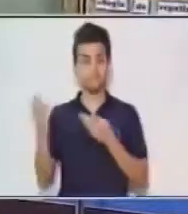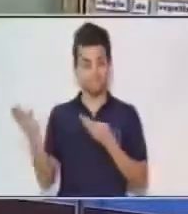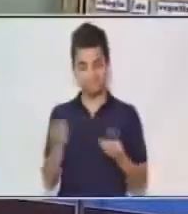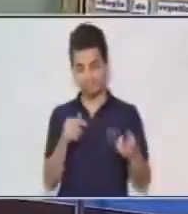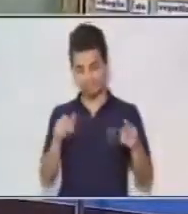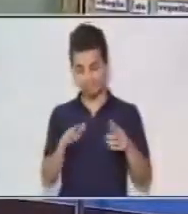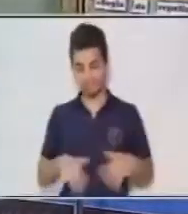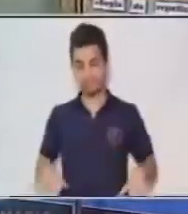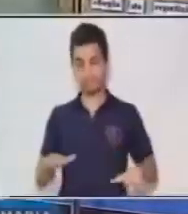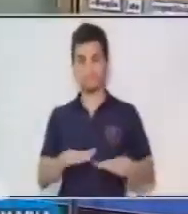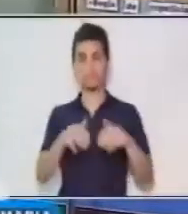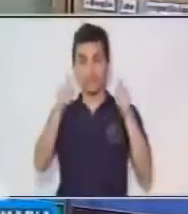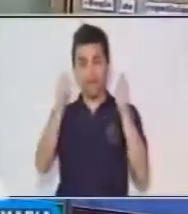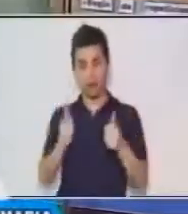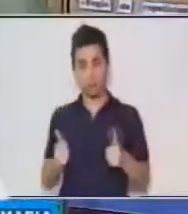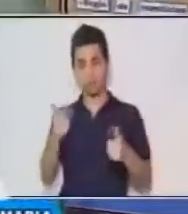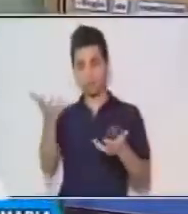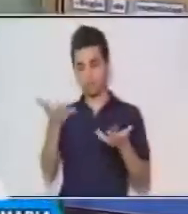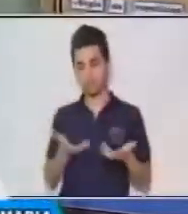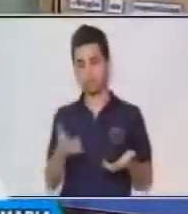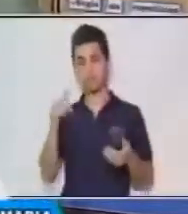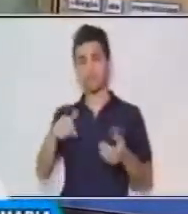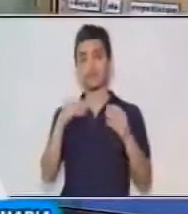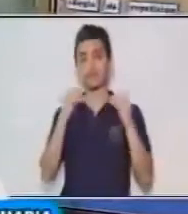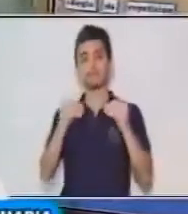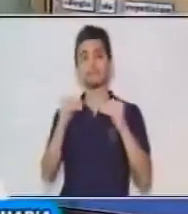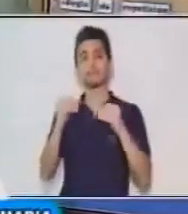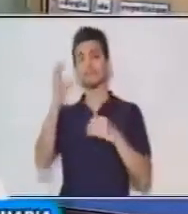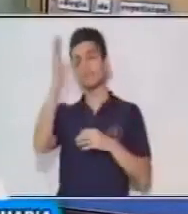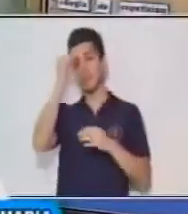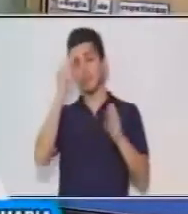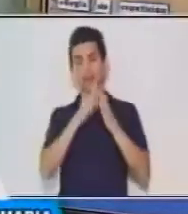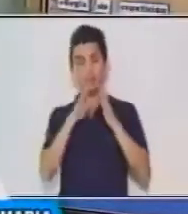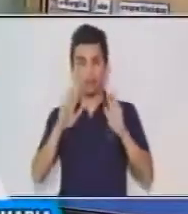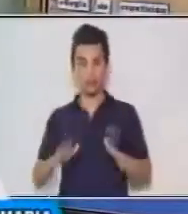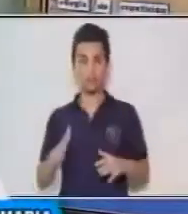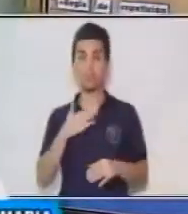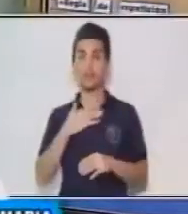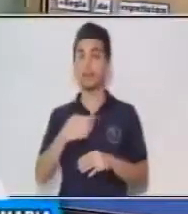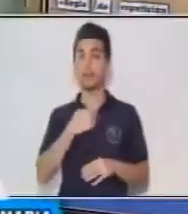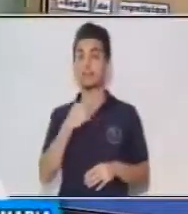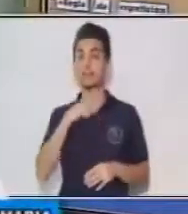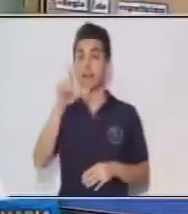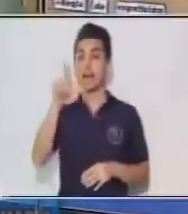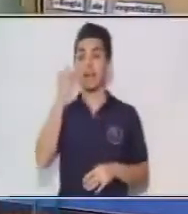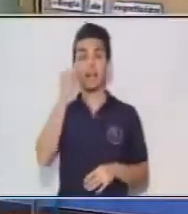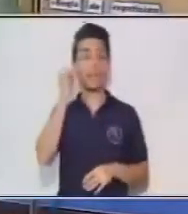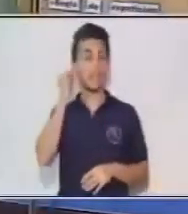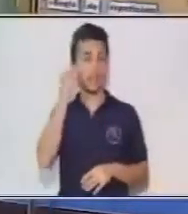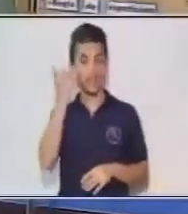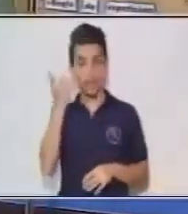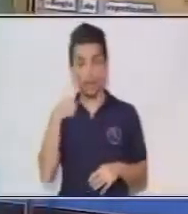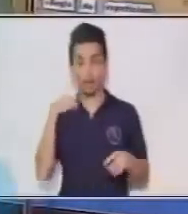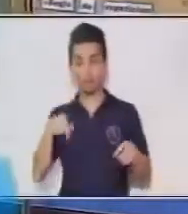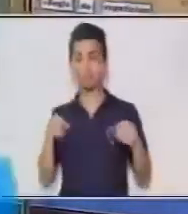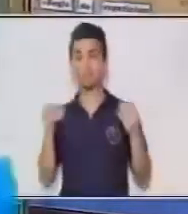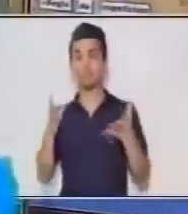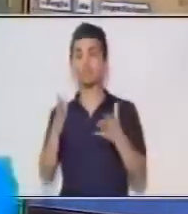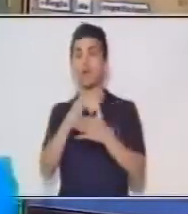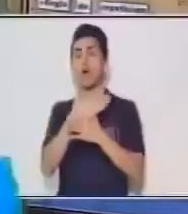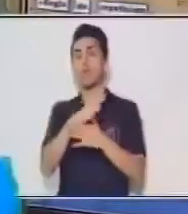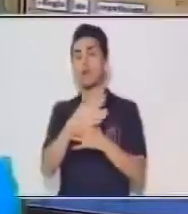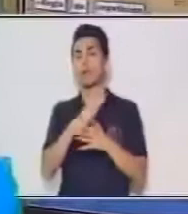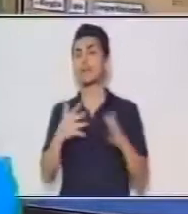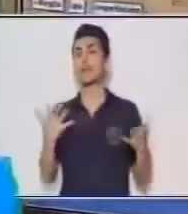Bienvenidos, queridos alumnos, a este espacio educativo Aprendo en Casa. Soy Licia Quesada y en esta ocasión vamos a compartir